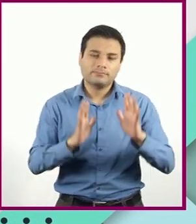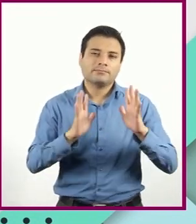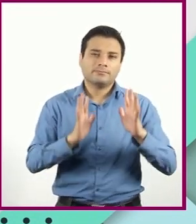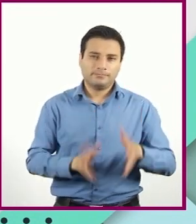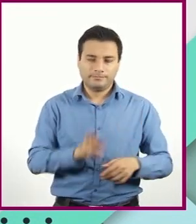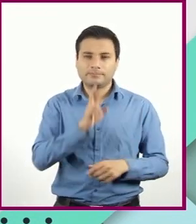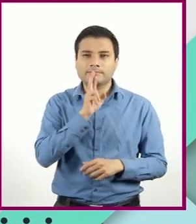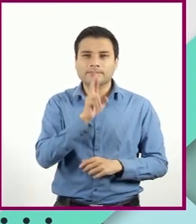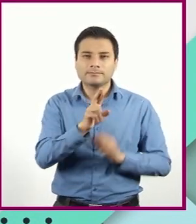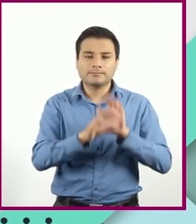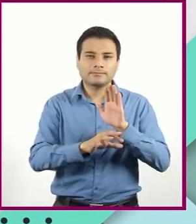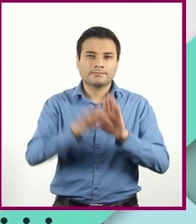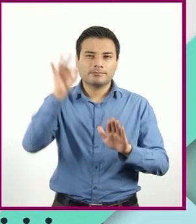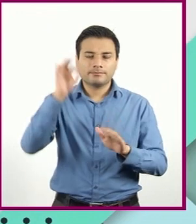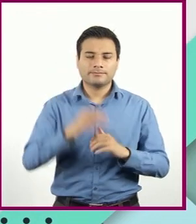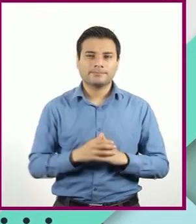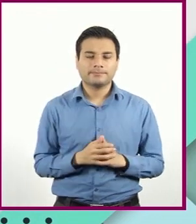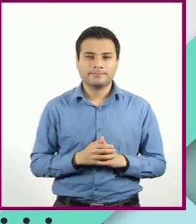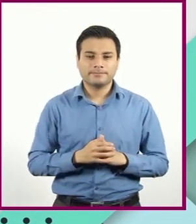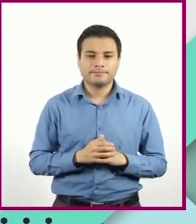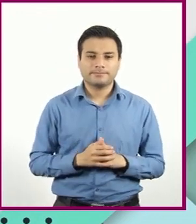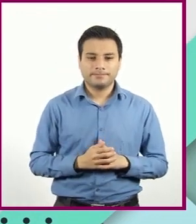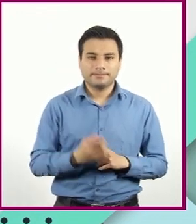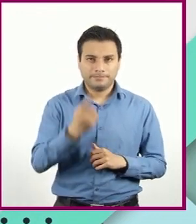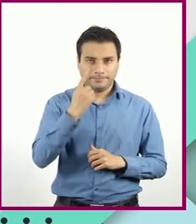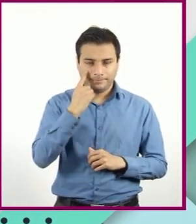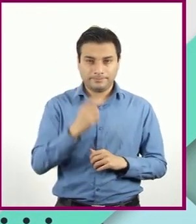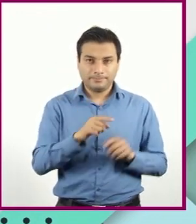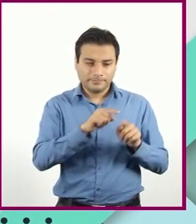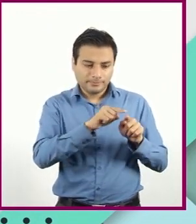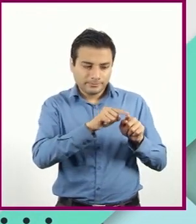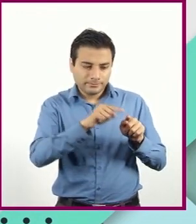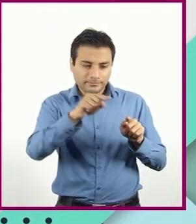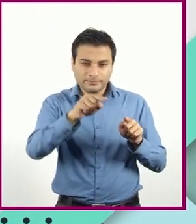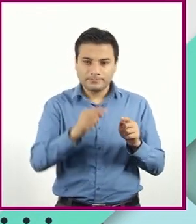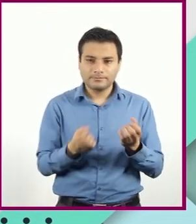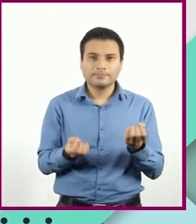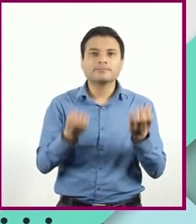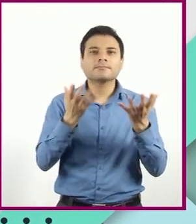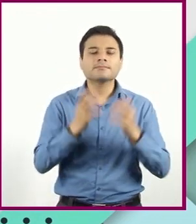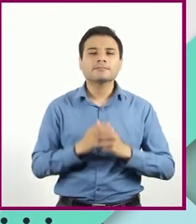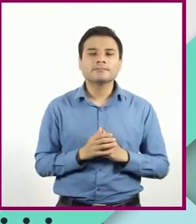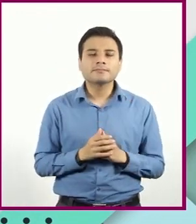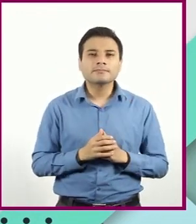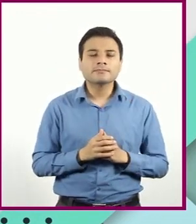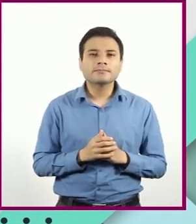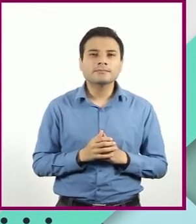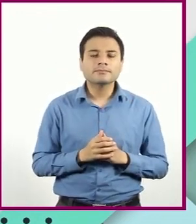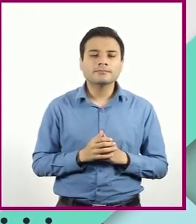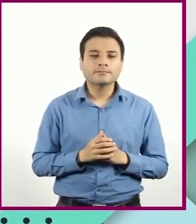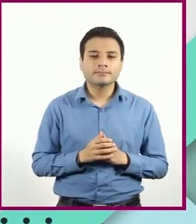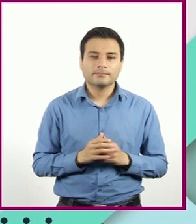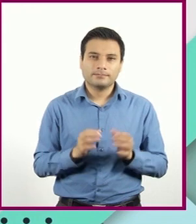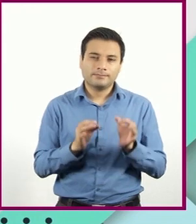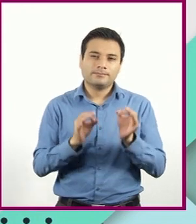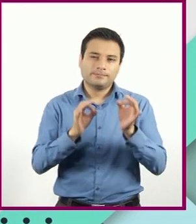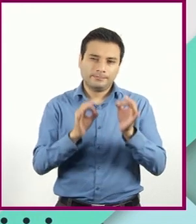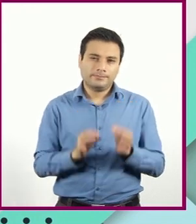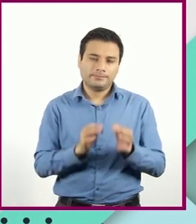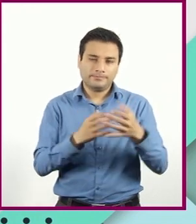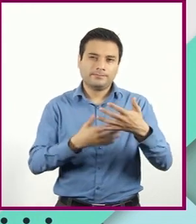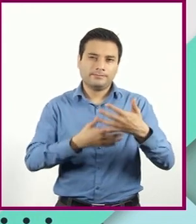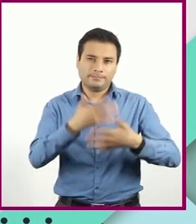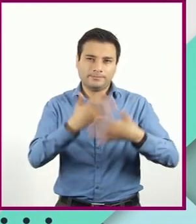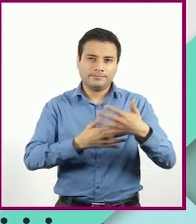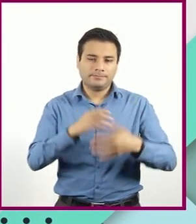incógnita A. De esta manera, tenemos que la medida del ancho del terreno representado por la incógnita A es de